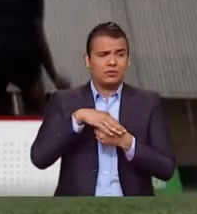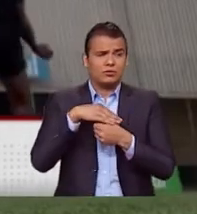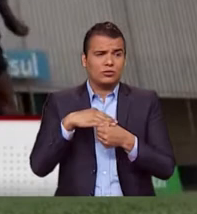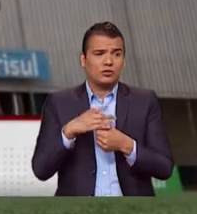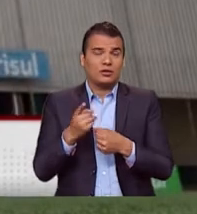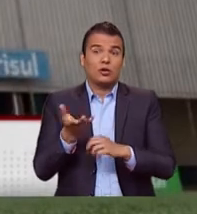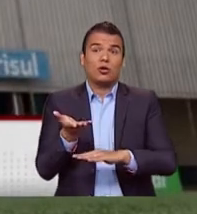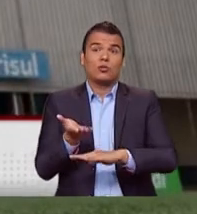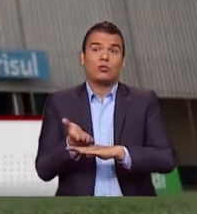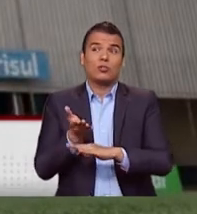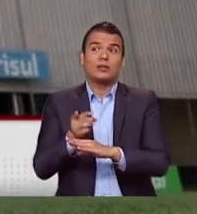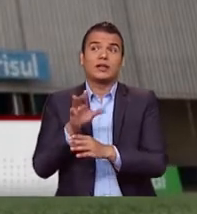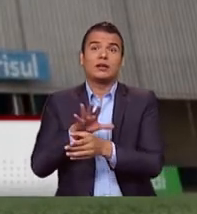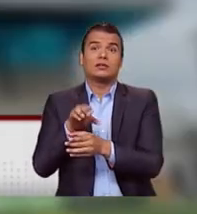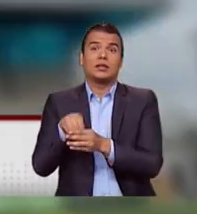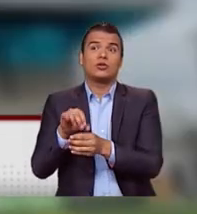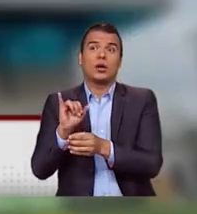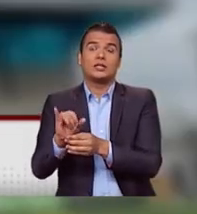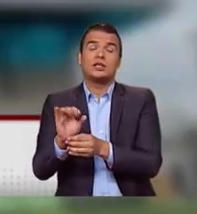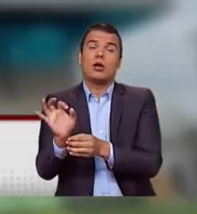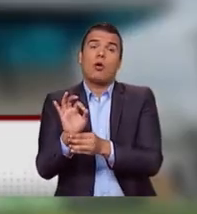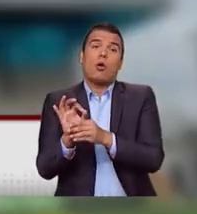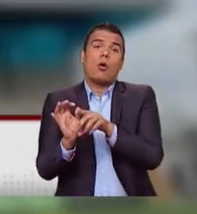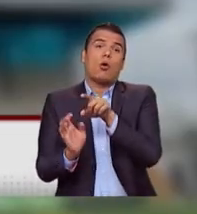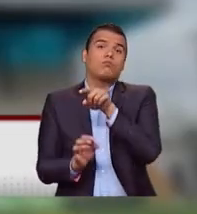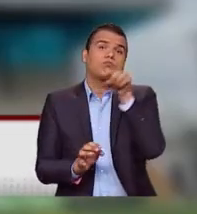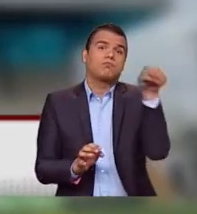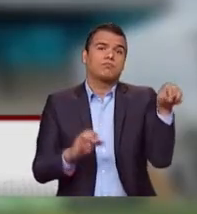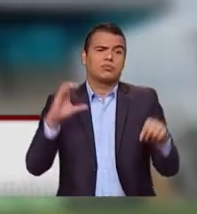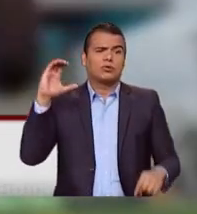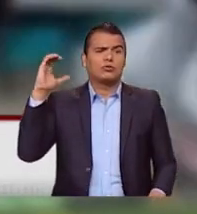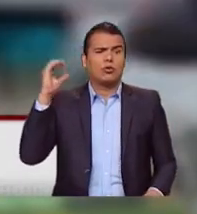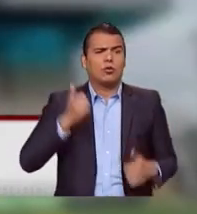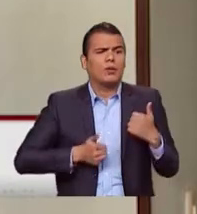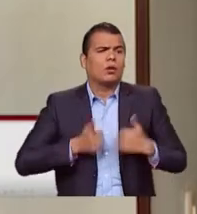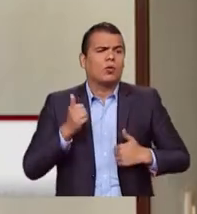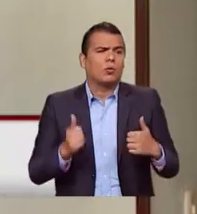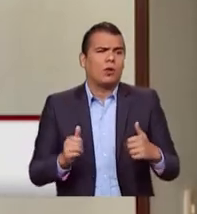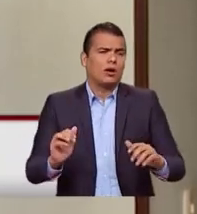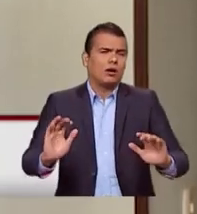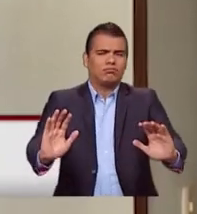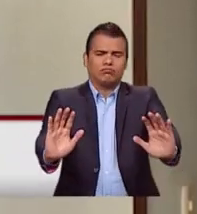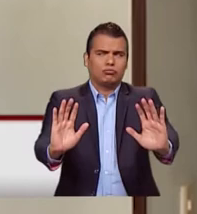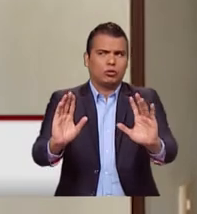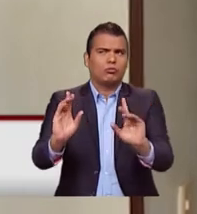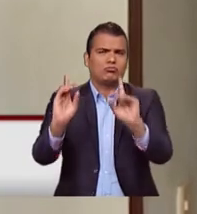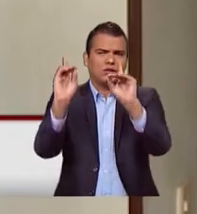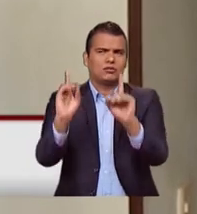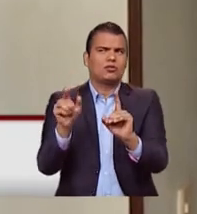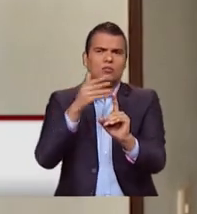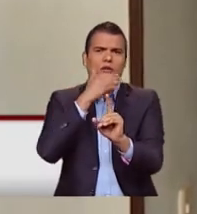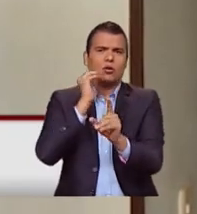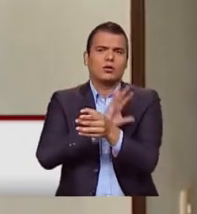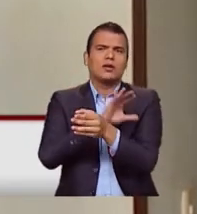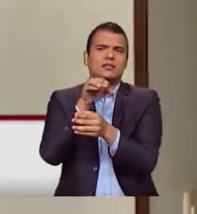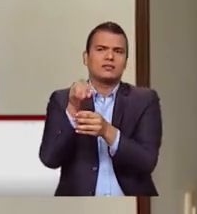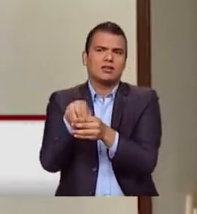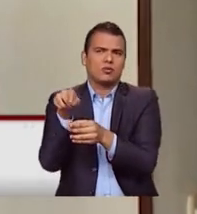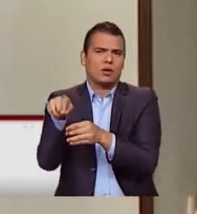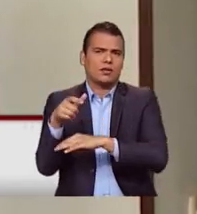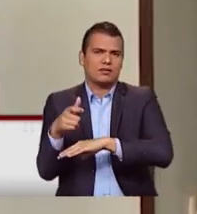le colocaron a él para poder volver a Colombia, pero él tomó esa iniciativa que